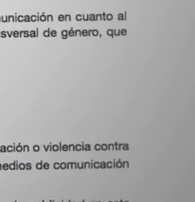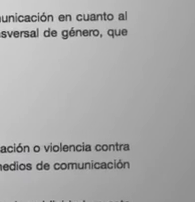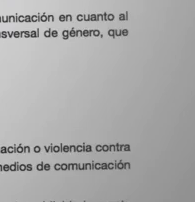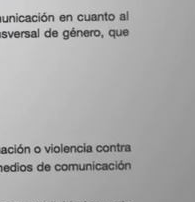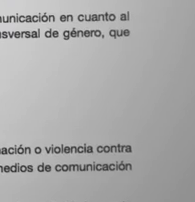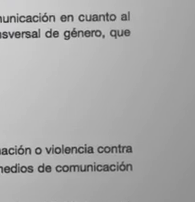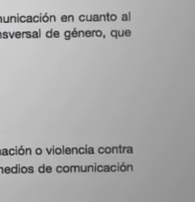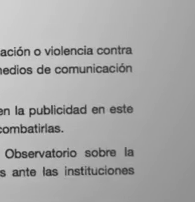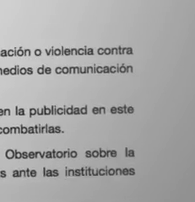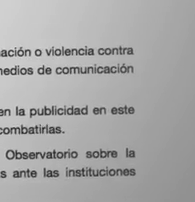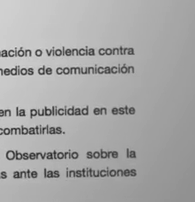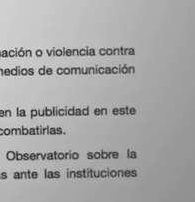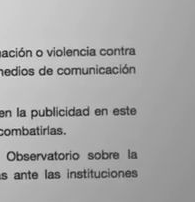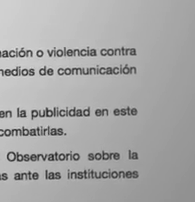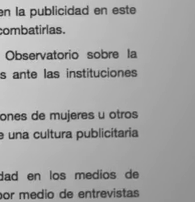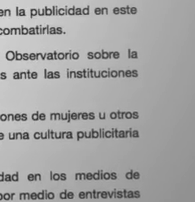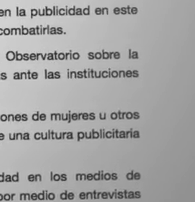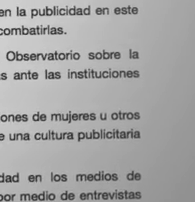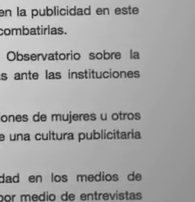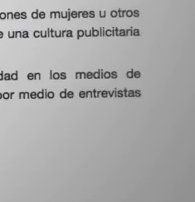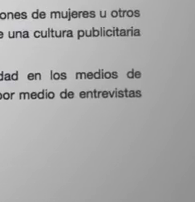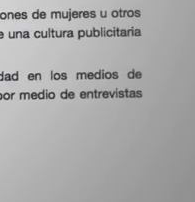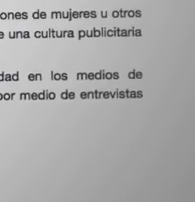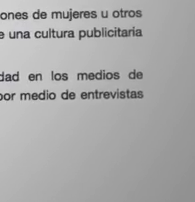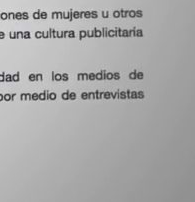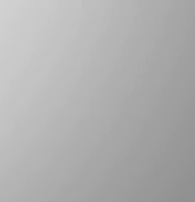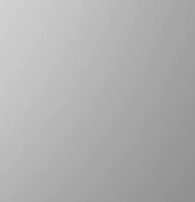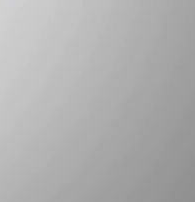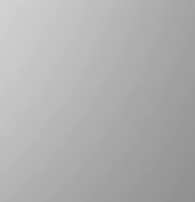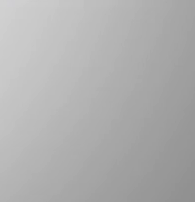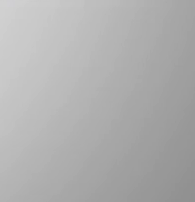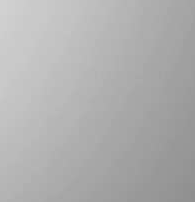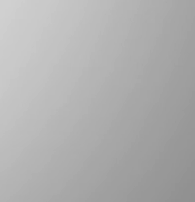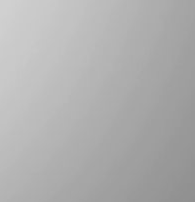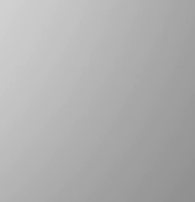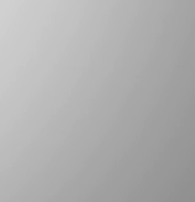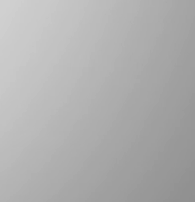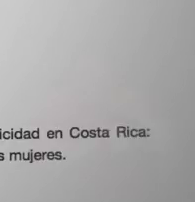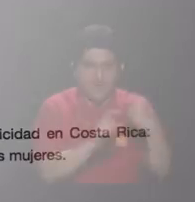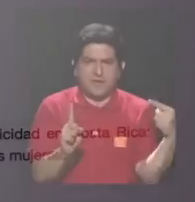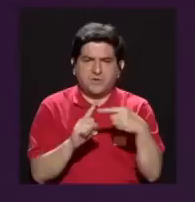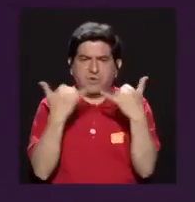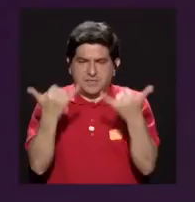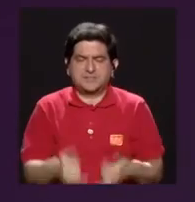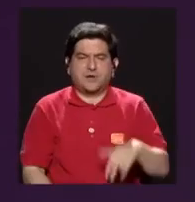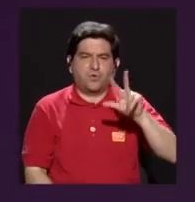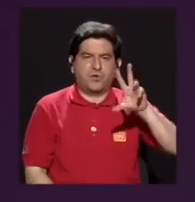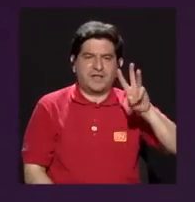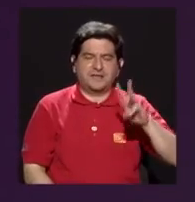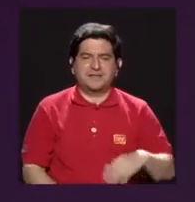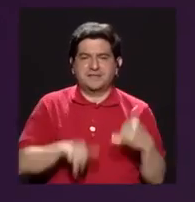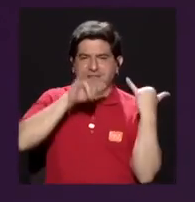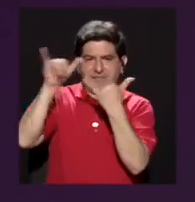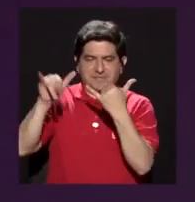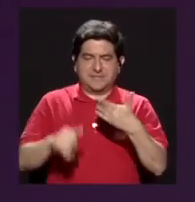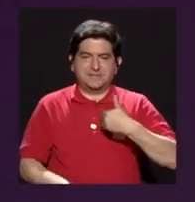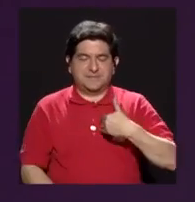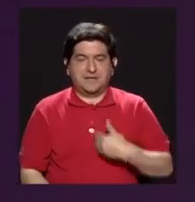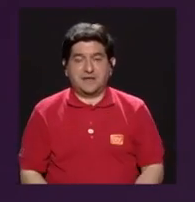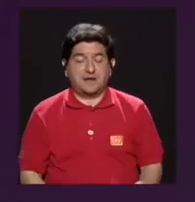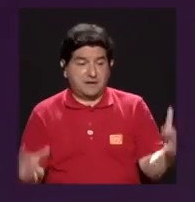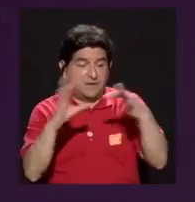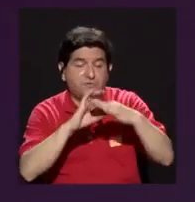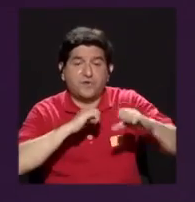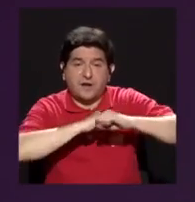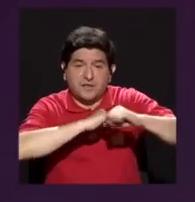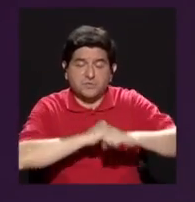ha sido efectivo se han presentado denuncias qué tipo de denuncia se ha presentado tenemos unas 36 denuncias registradas para publicidad